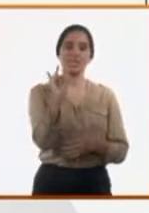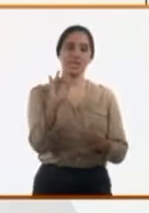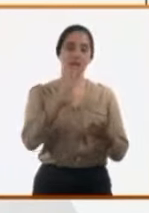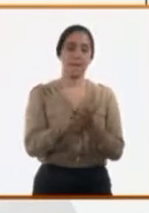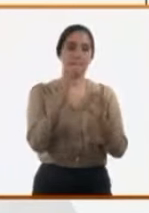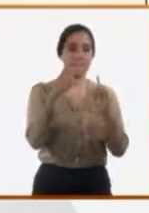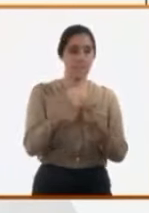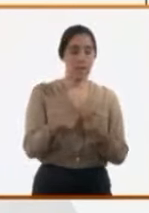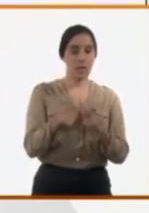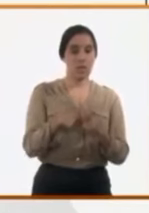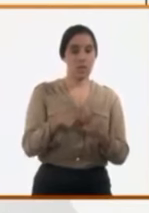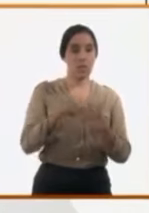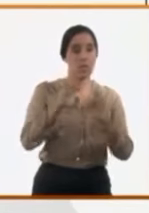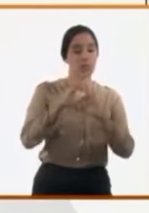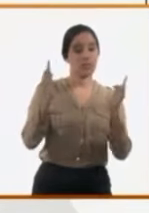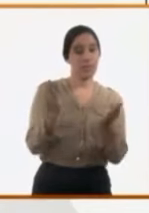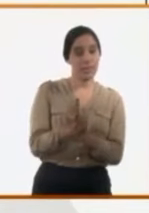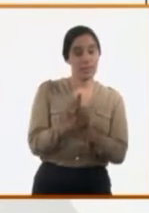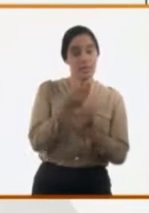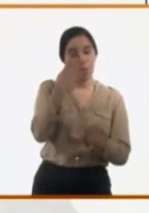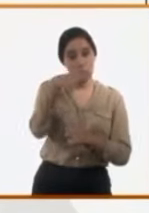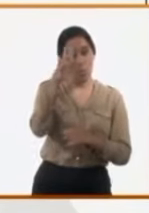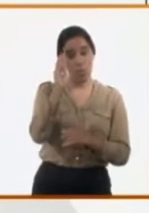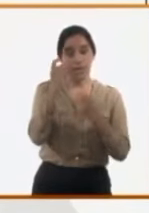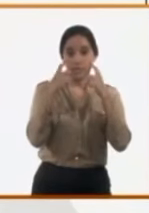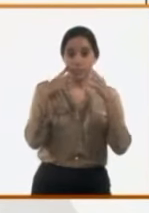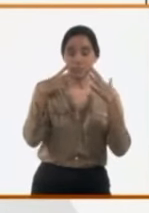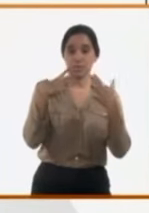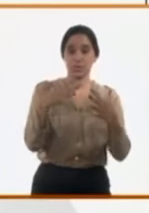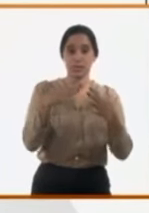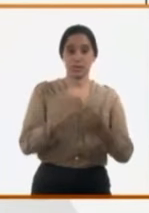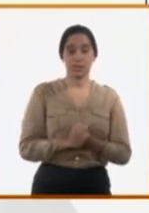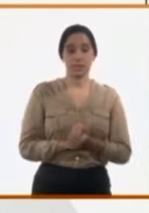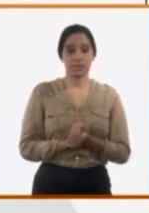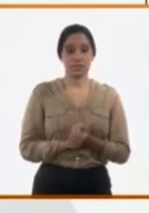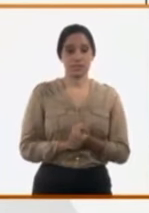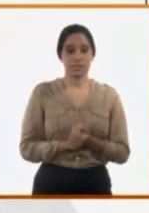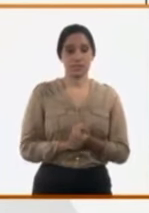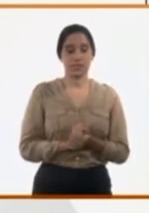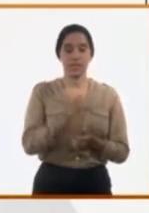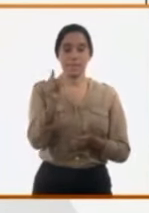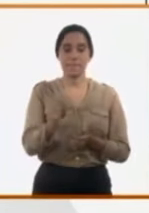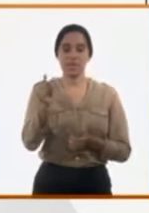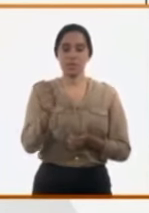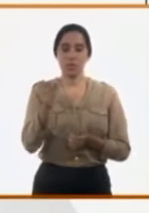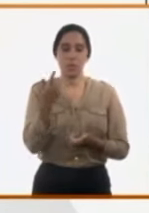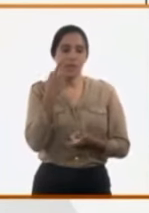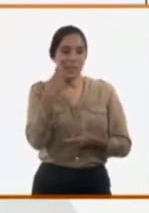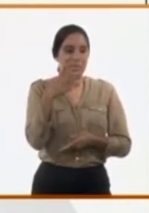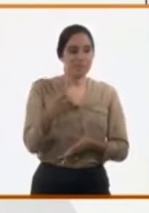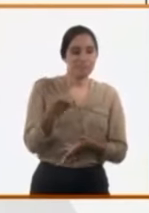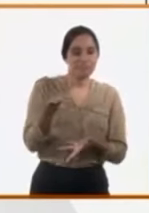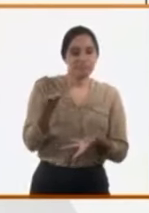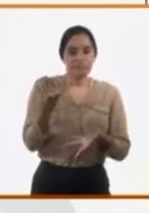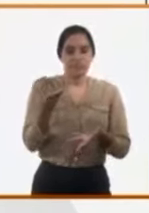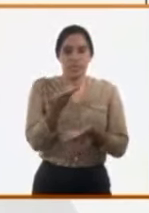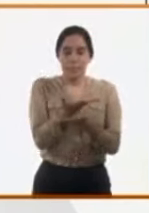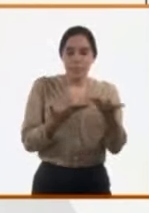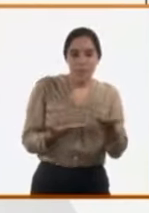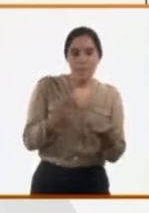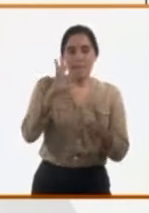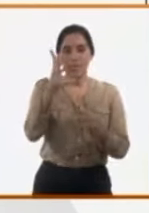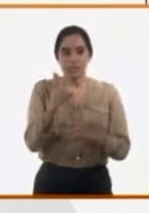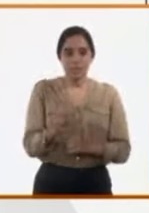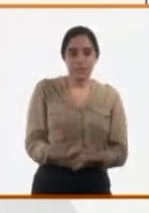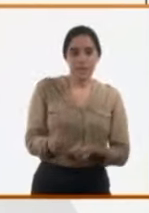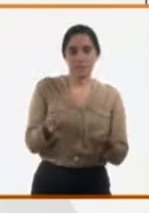moviliza toda la familia cubana que hasta el cdr está pendiente del muchacho que va a presentarse ese examen de matemática que que la gente dice oye hoy es